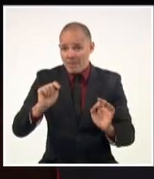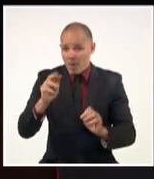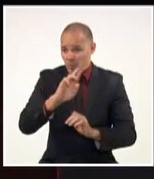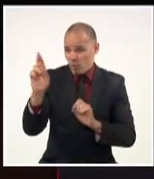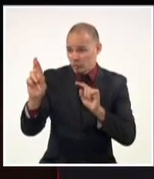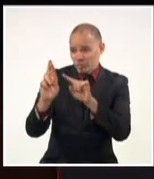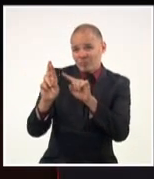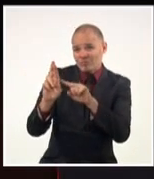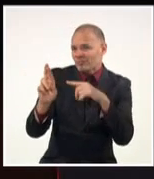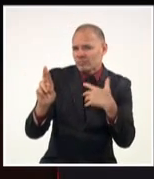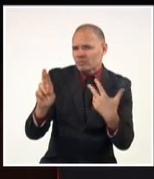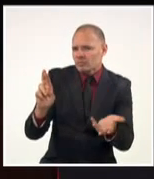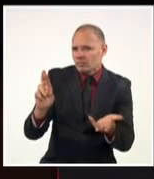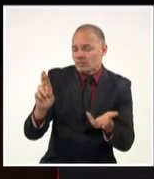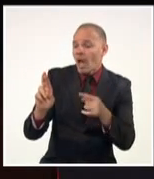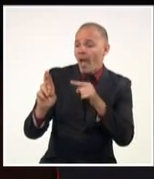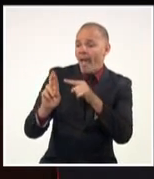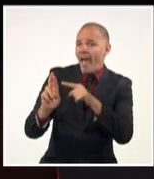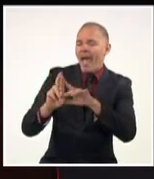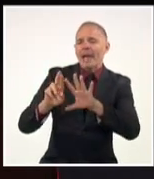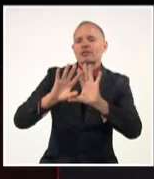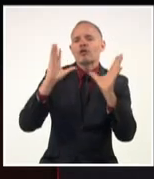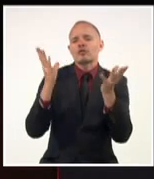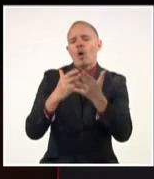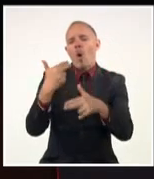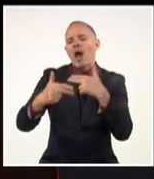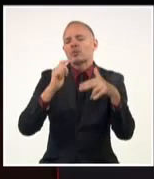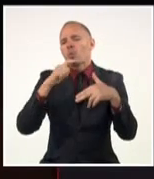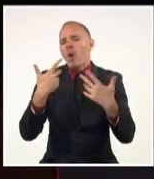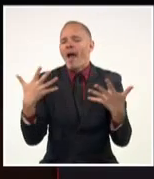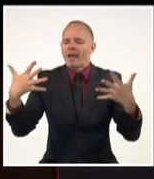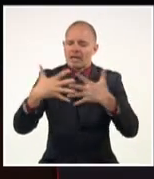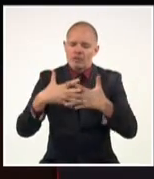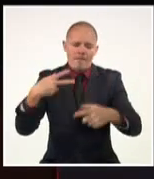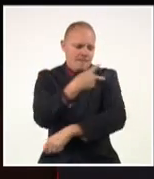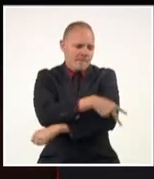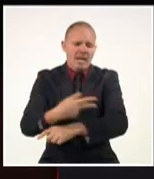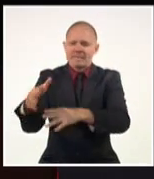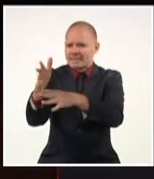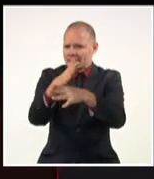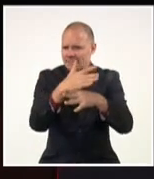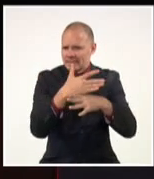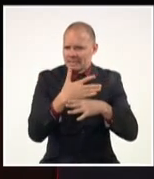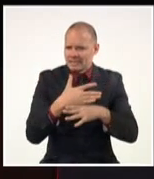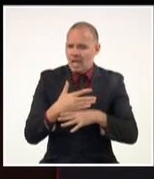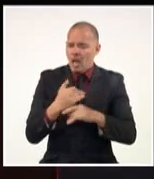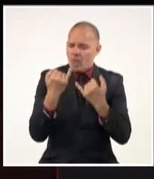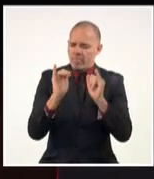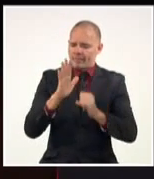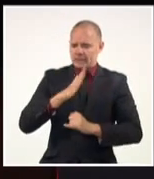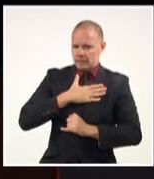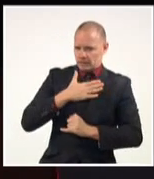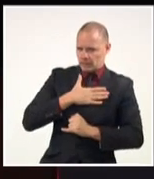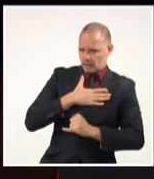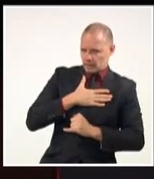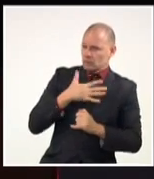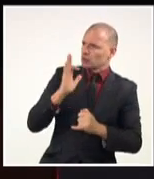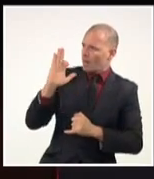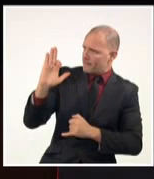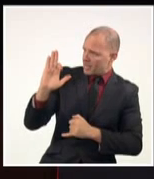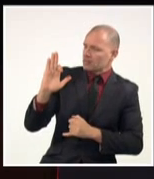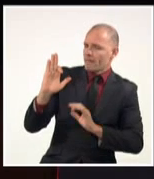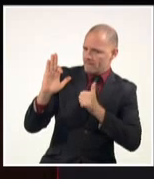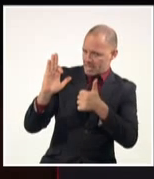creó y practica una política internacional independiente, lo que todavía es un